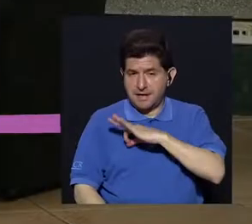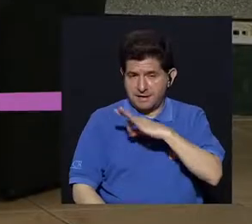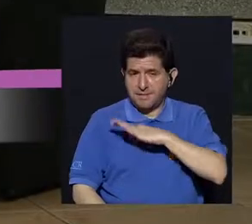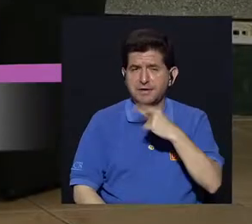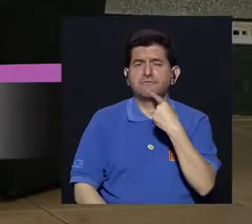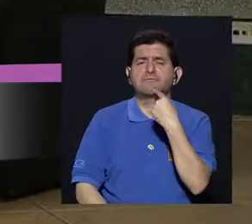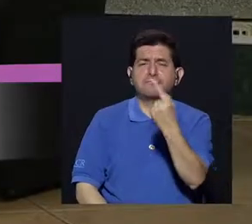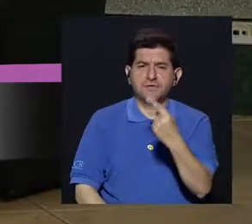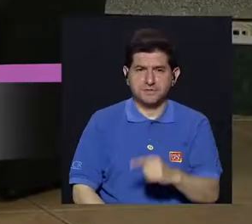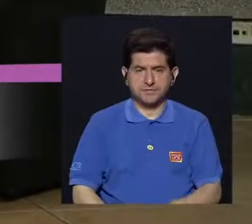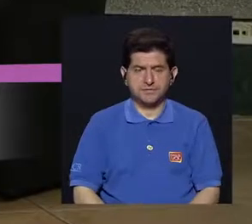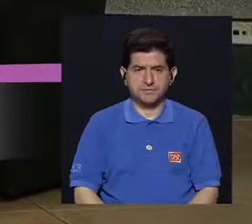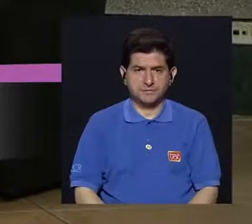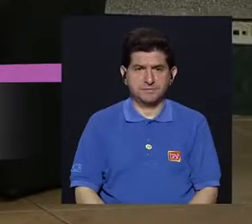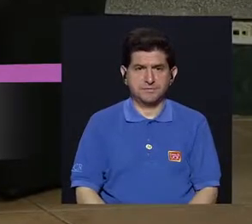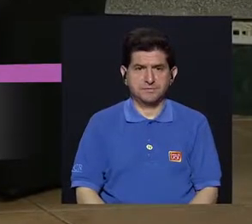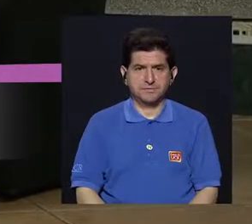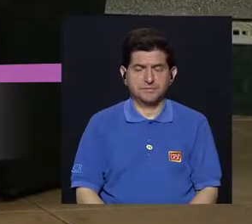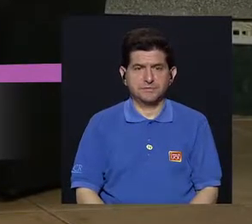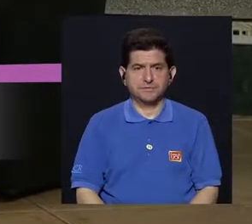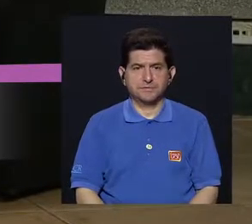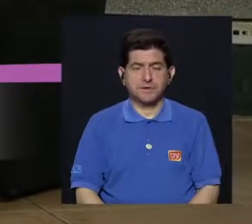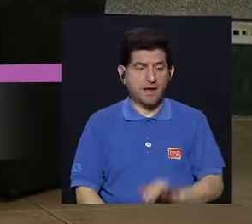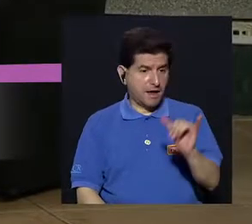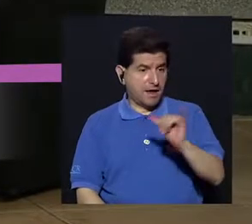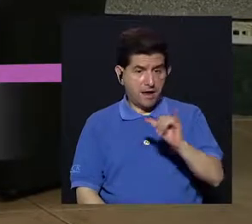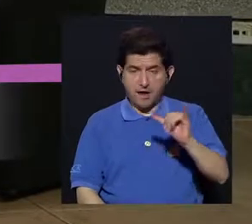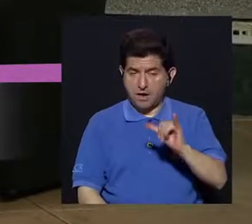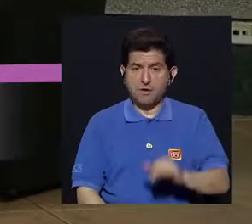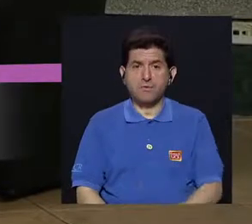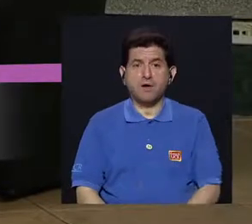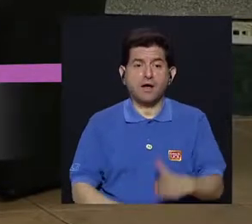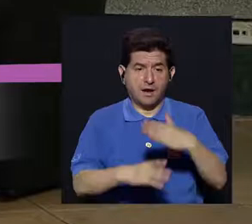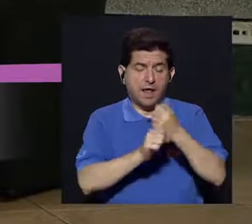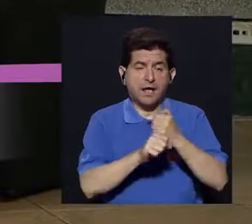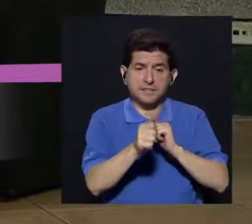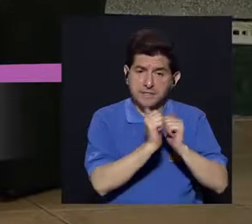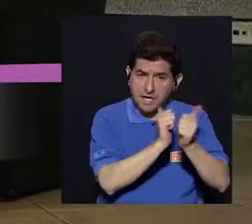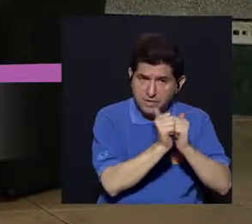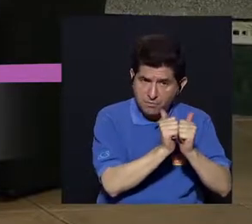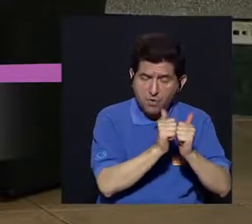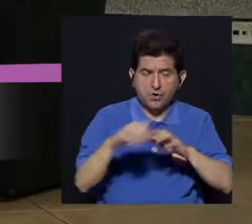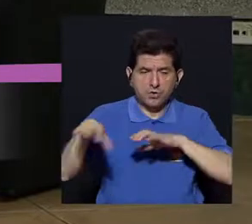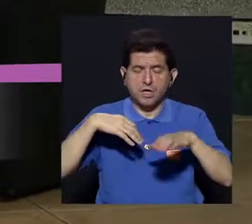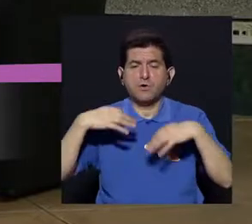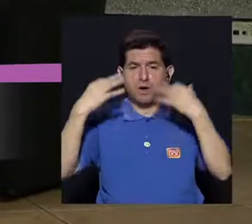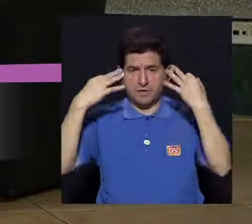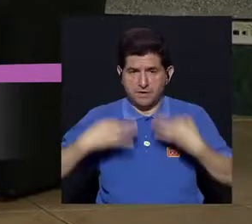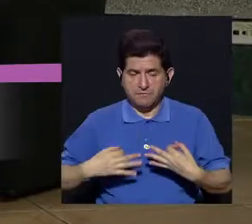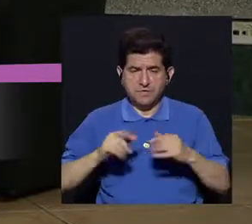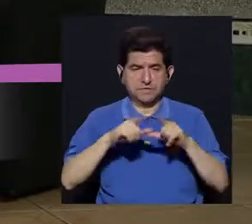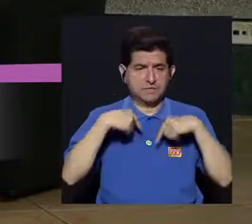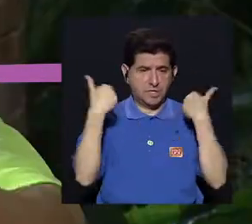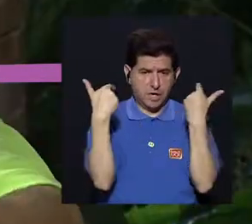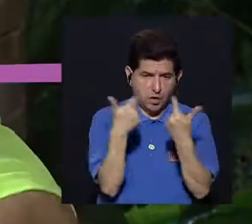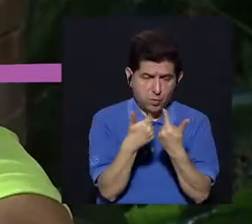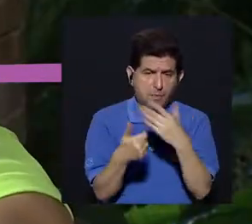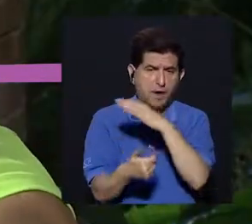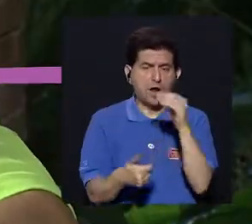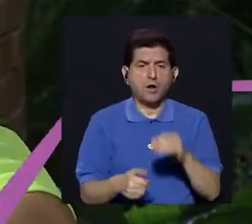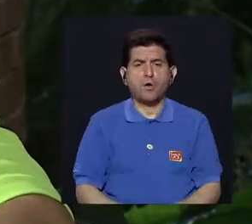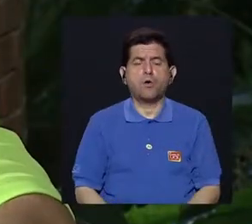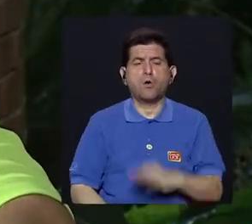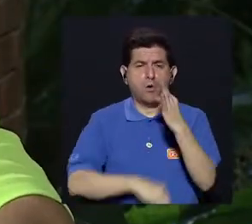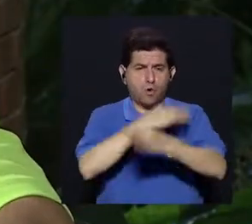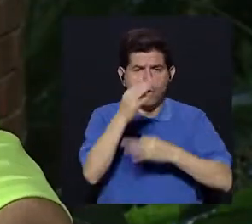beneficios que usted menciona son iguales tanto si se hace un deporte o una actividad física grupal como si se hace